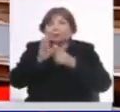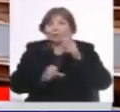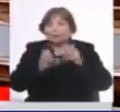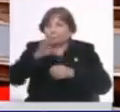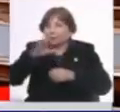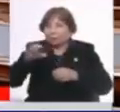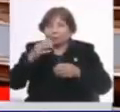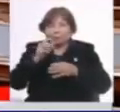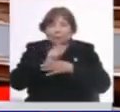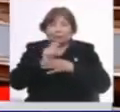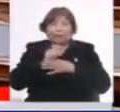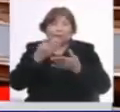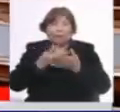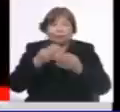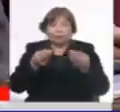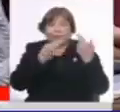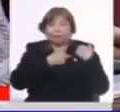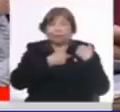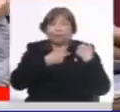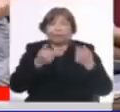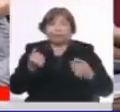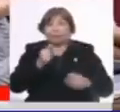una tarea, señor presidente, que le encargan